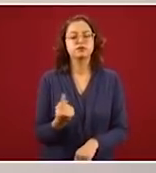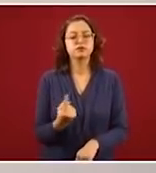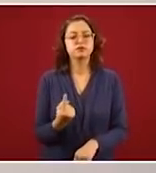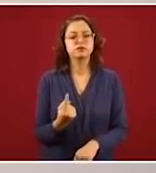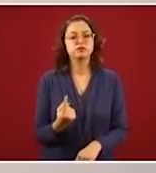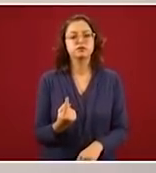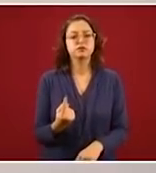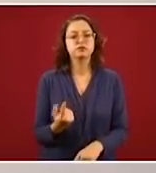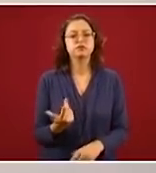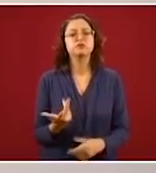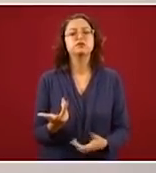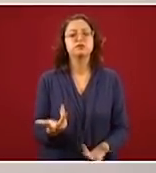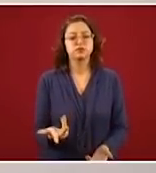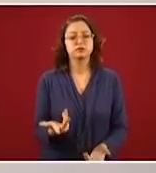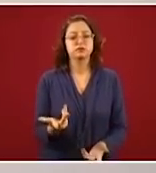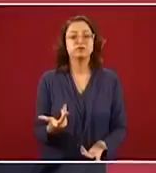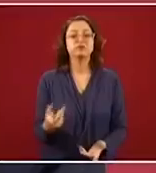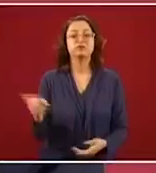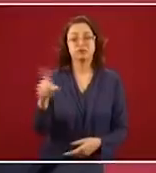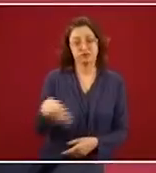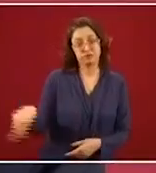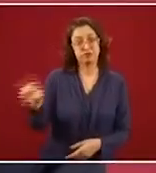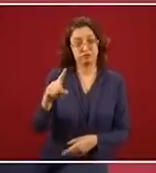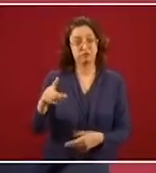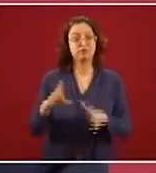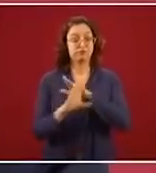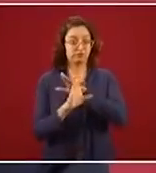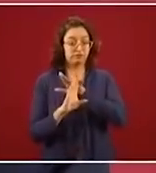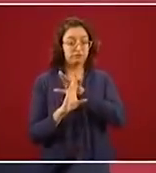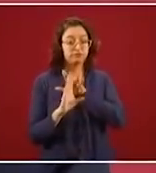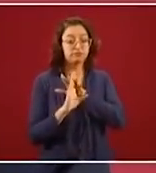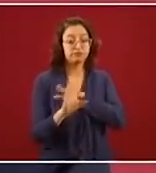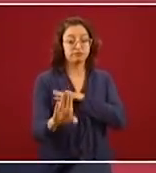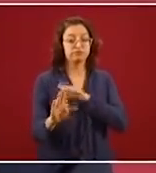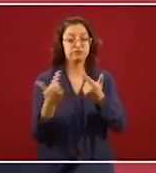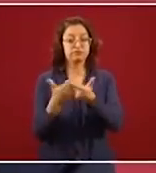hubo también de parte de los migrantes